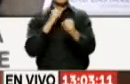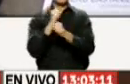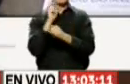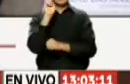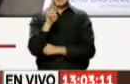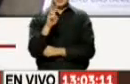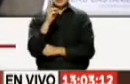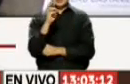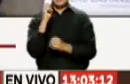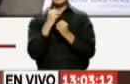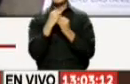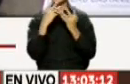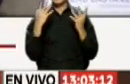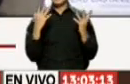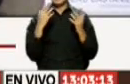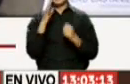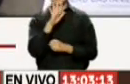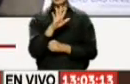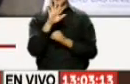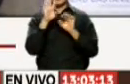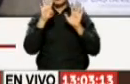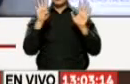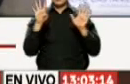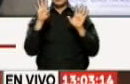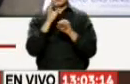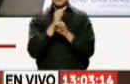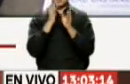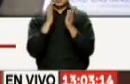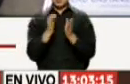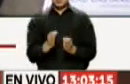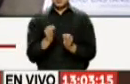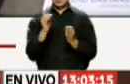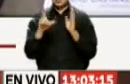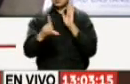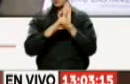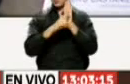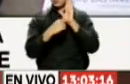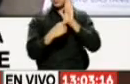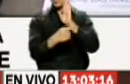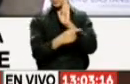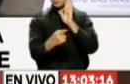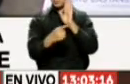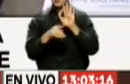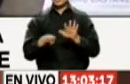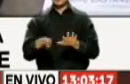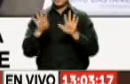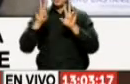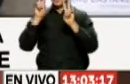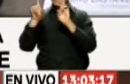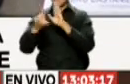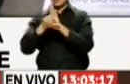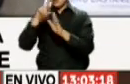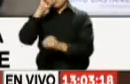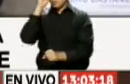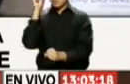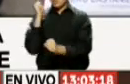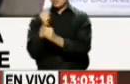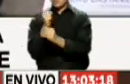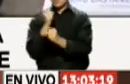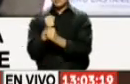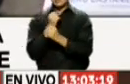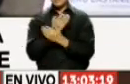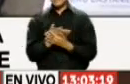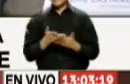2016 teníamos 59 funcionarios bajo la LOSEP y 9 bajo el Código de Trabajo